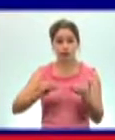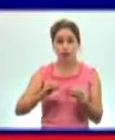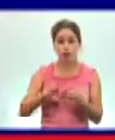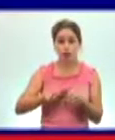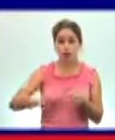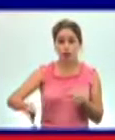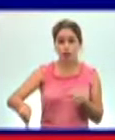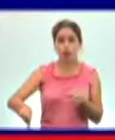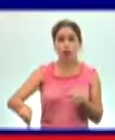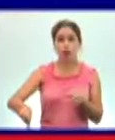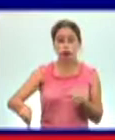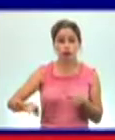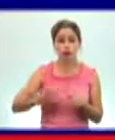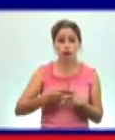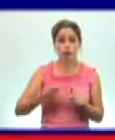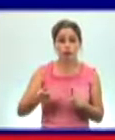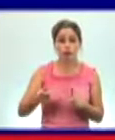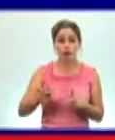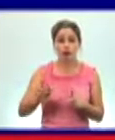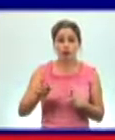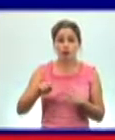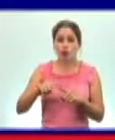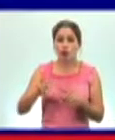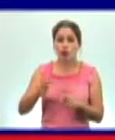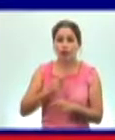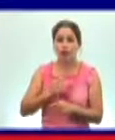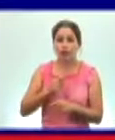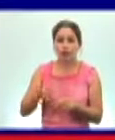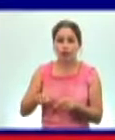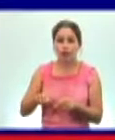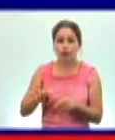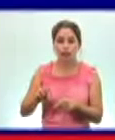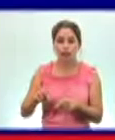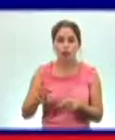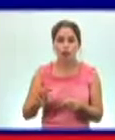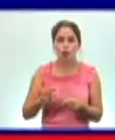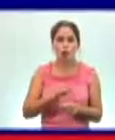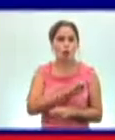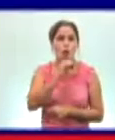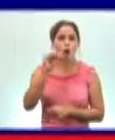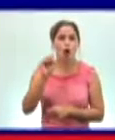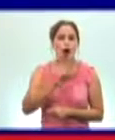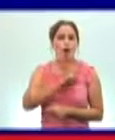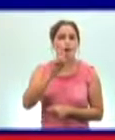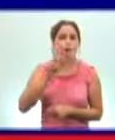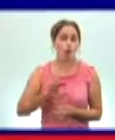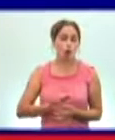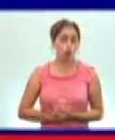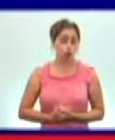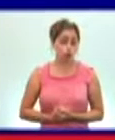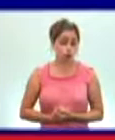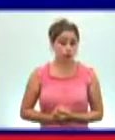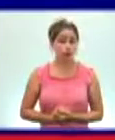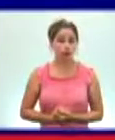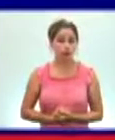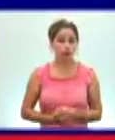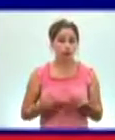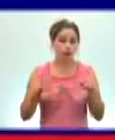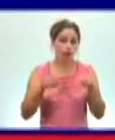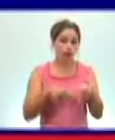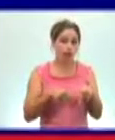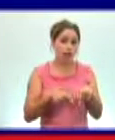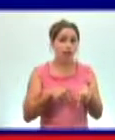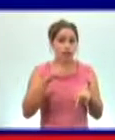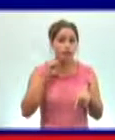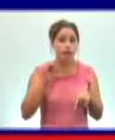de evitar la revolución. Y por lo tanto, en aquel momento se ha trasladado hacia ahora a una idea de